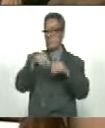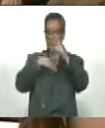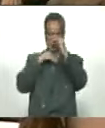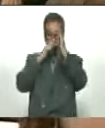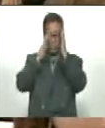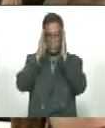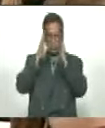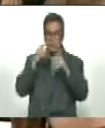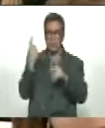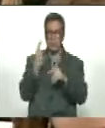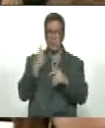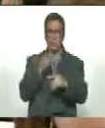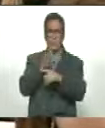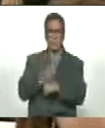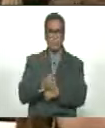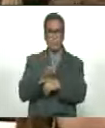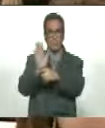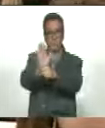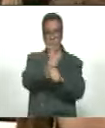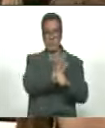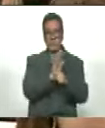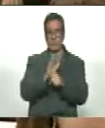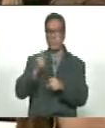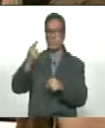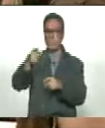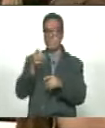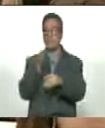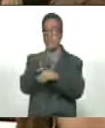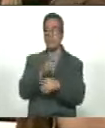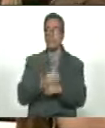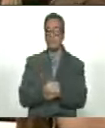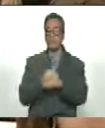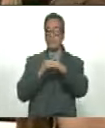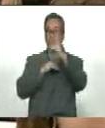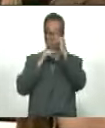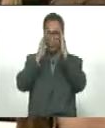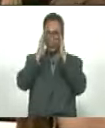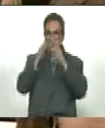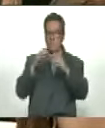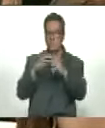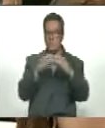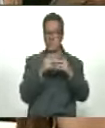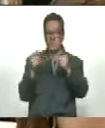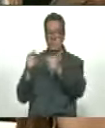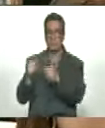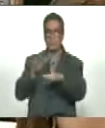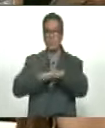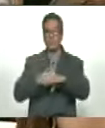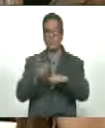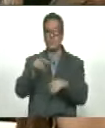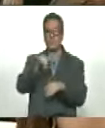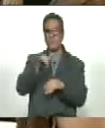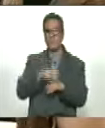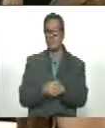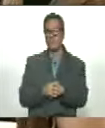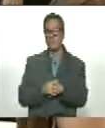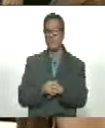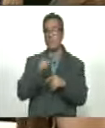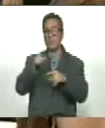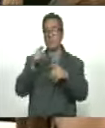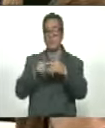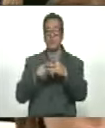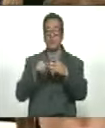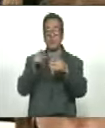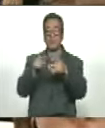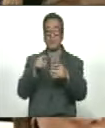atendemos y no salimos a proteger, no salimos a atender los sectores económicos de por sí. Los atendemos